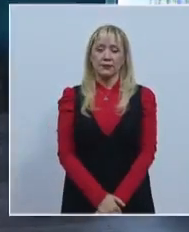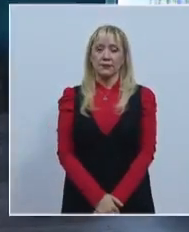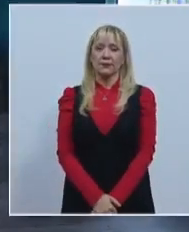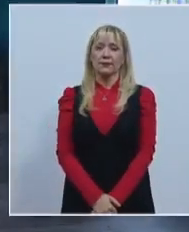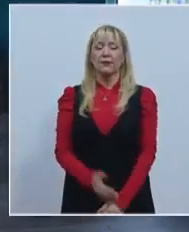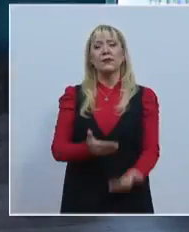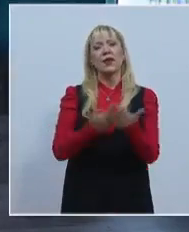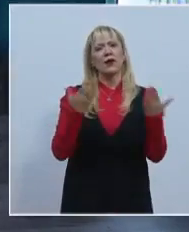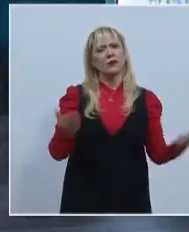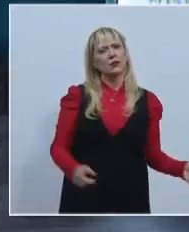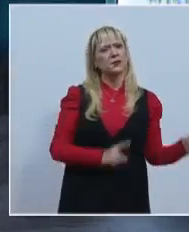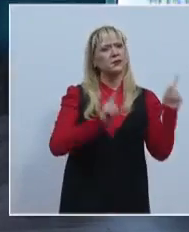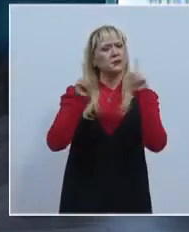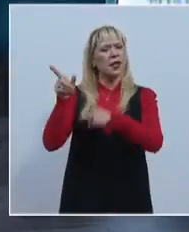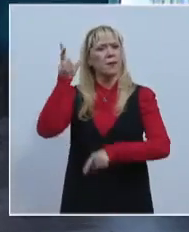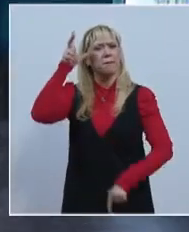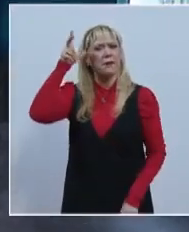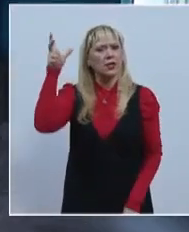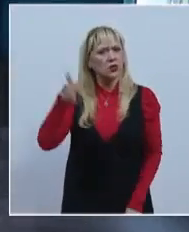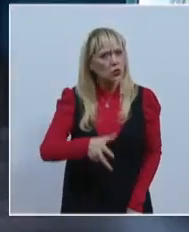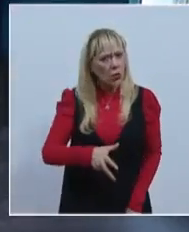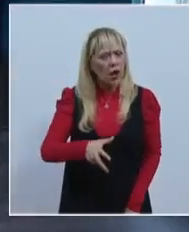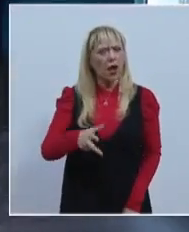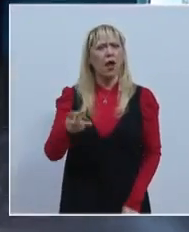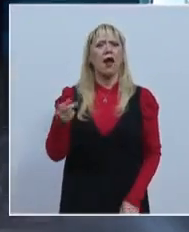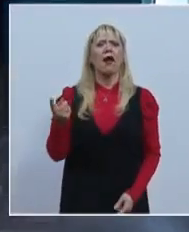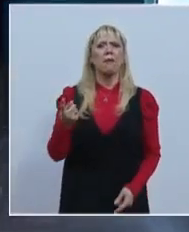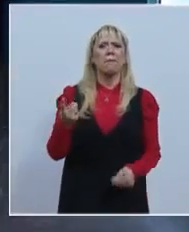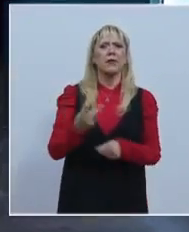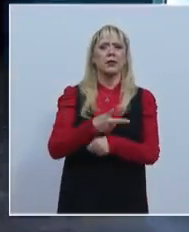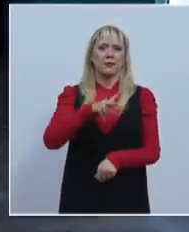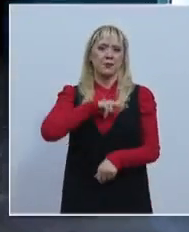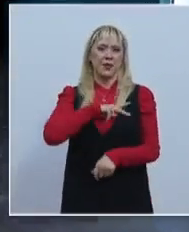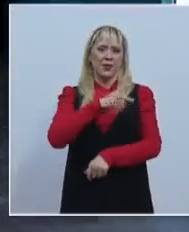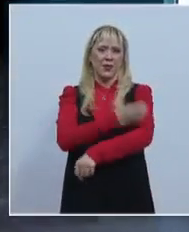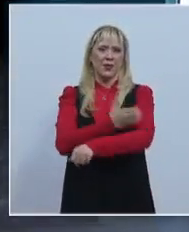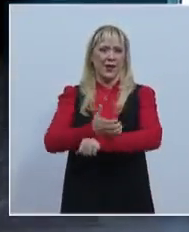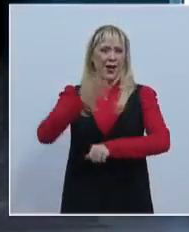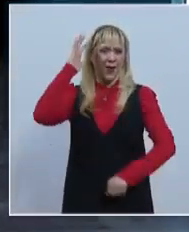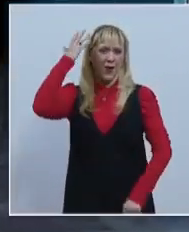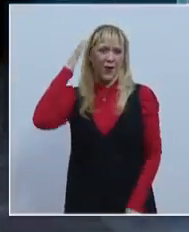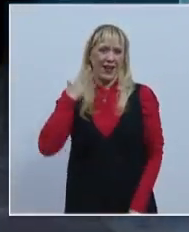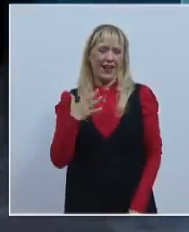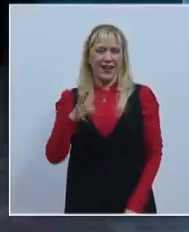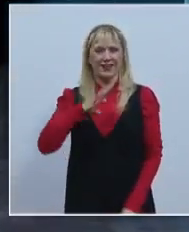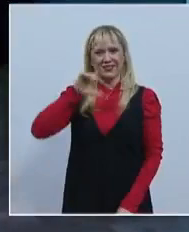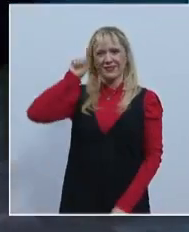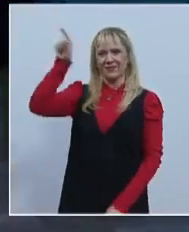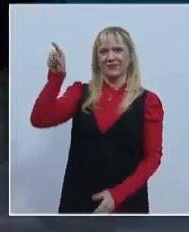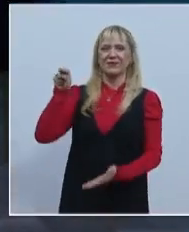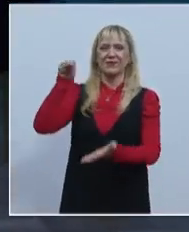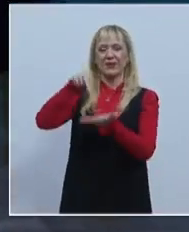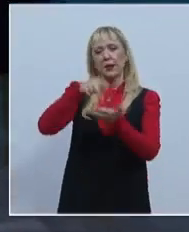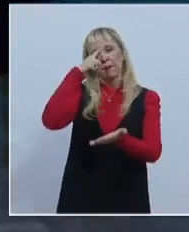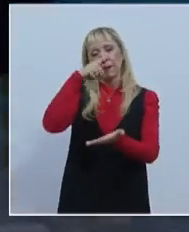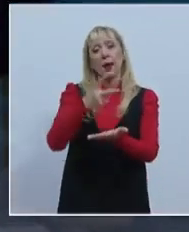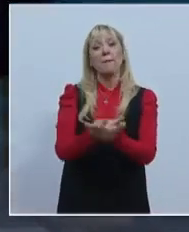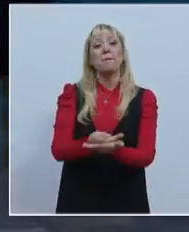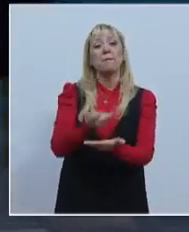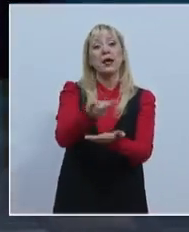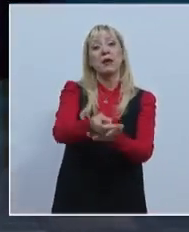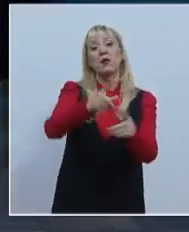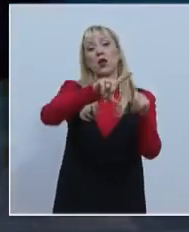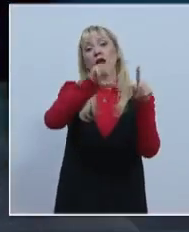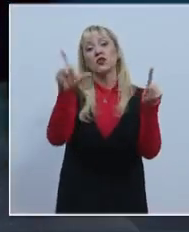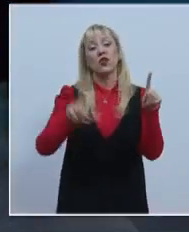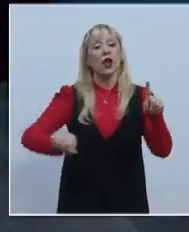Y vámonos ahora hasta Pachuca, Hidalgo. Ahí está mi compañera Lorena Sánchez, quien se encuentra precisamente en la entrega del Premio